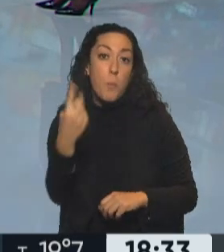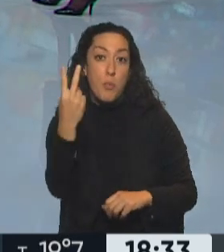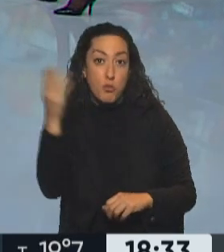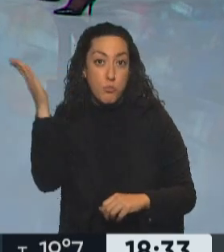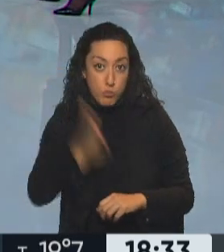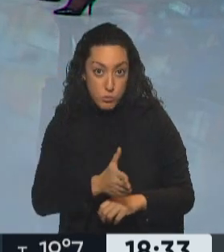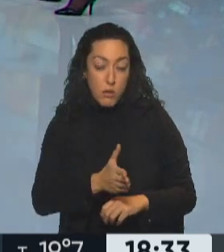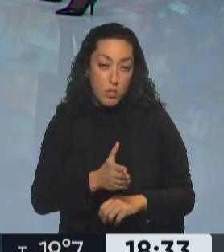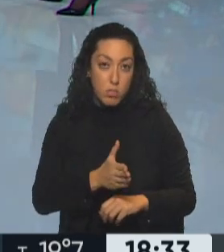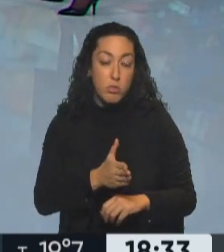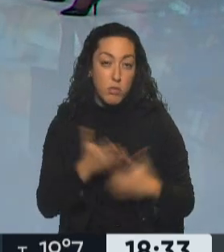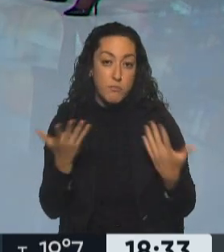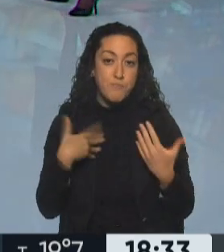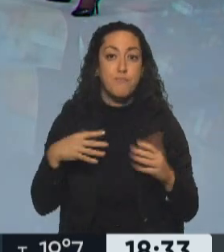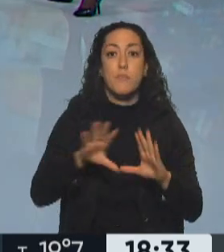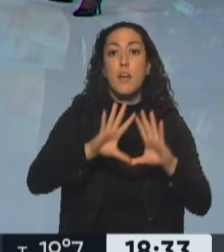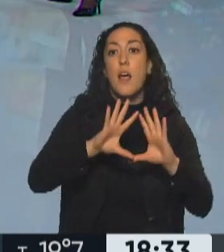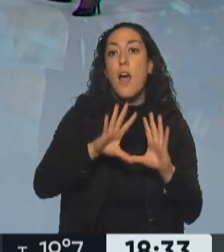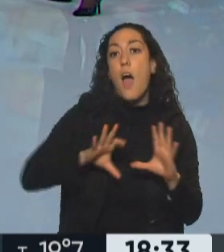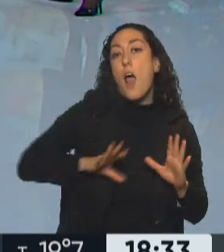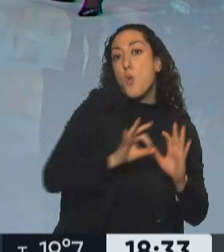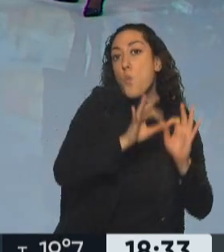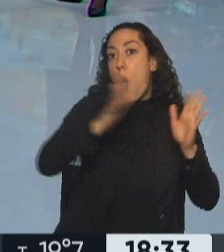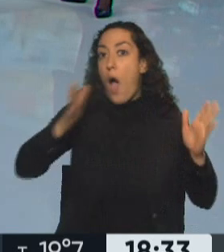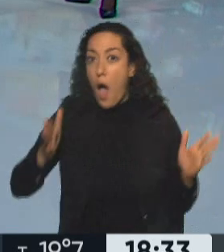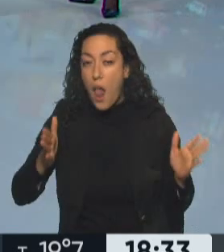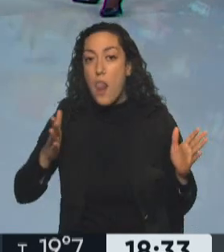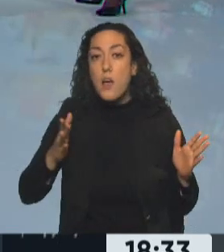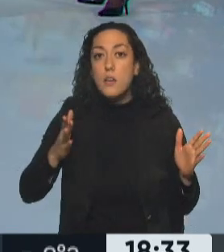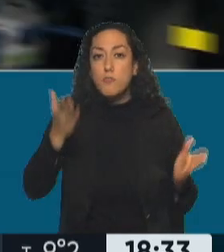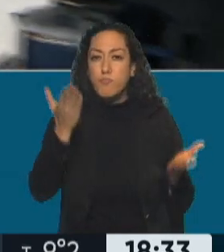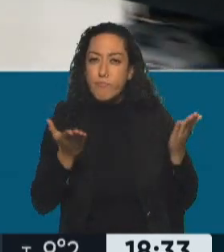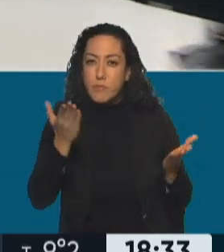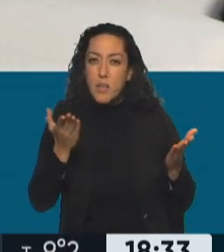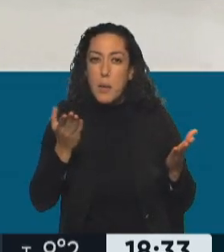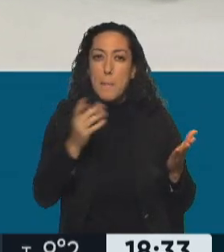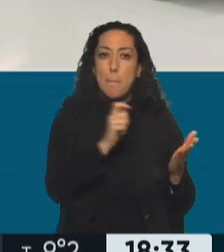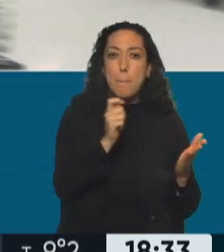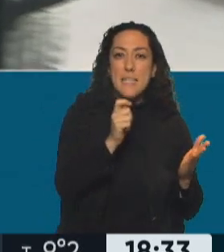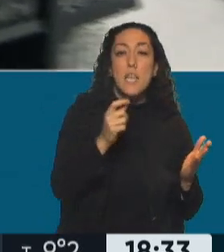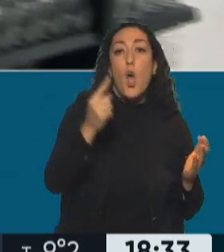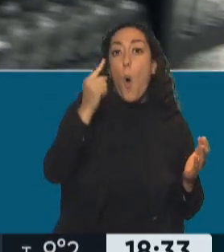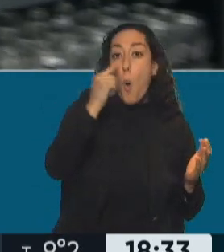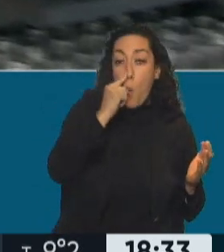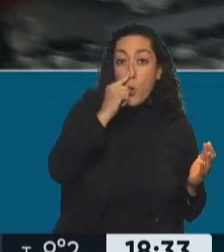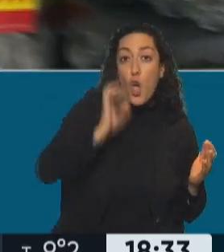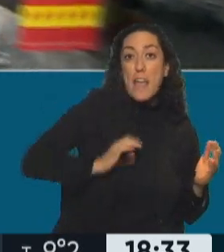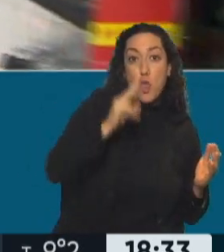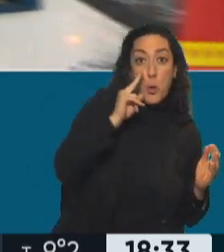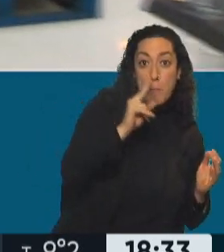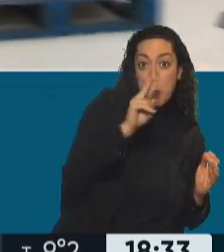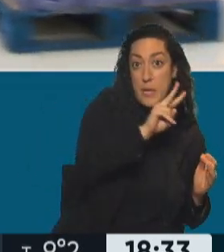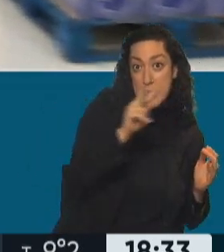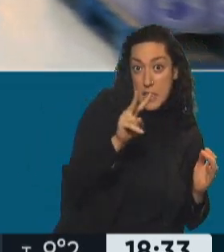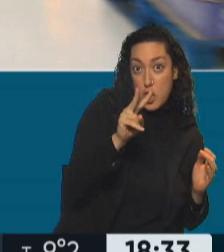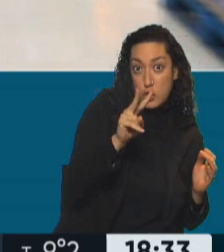36,2%. Claro, la interanual marca qué pasaba en junio, en junio de 2022 respecto de lo que pasaba